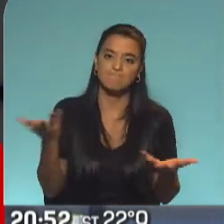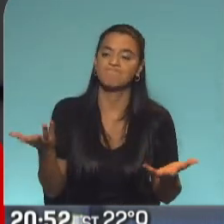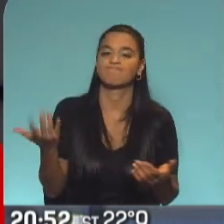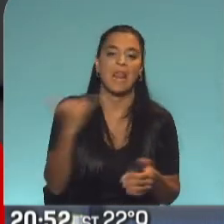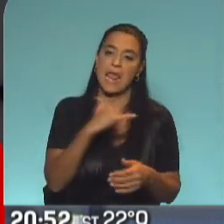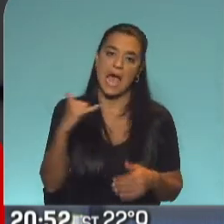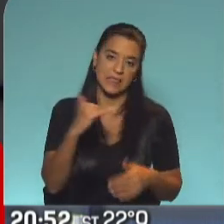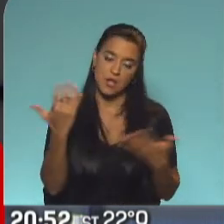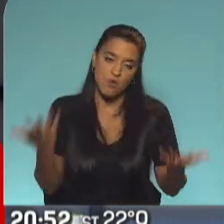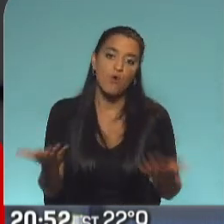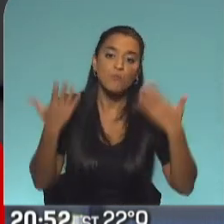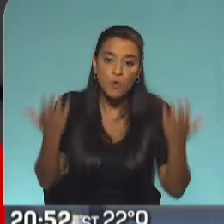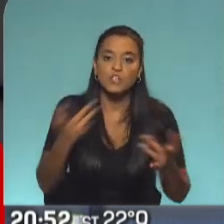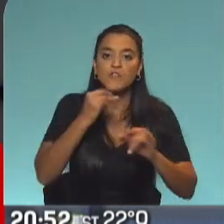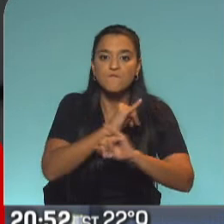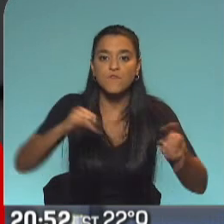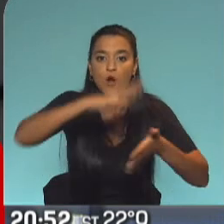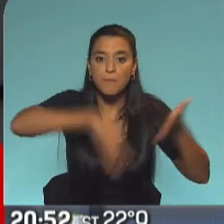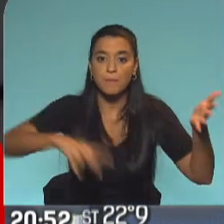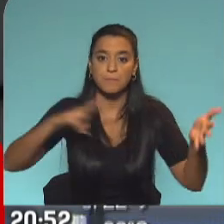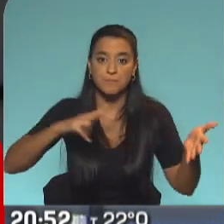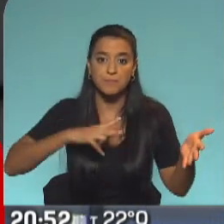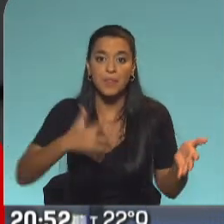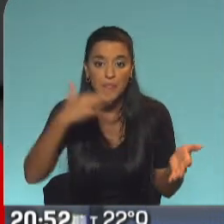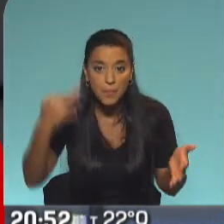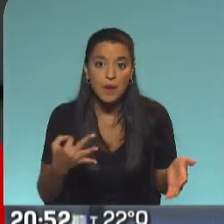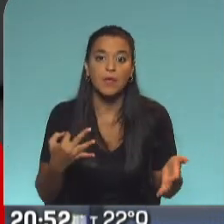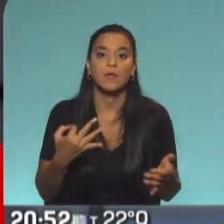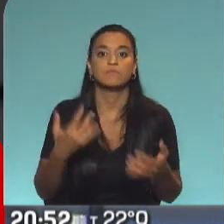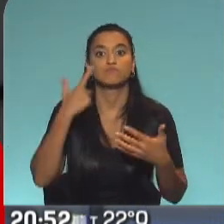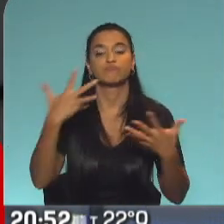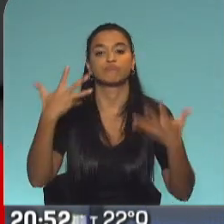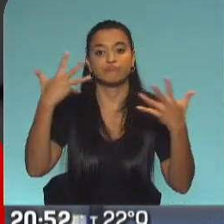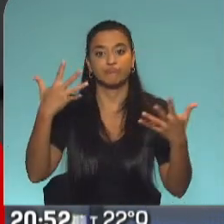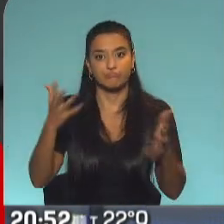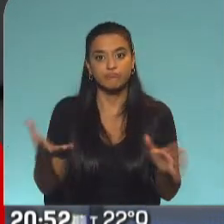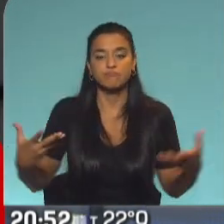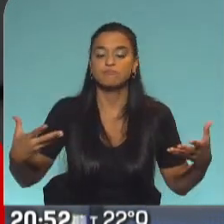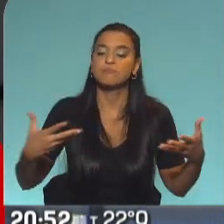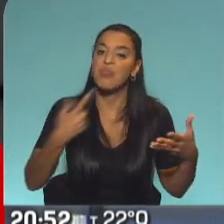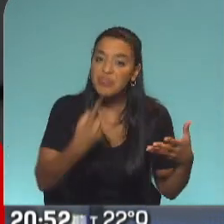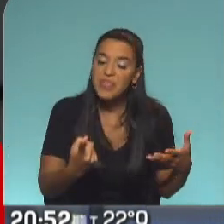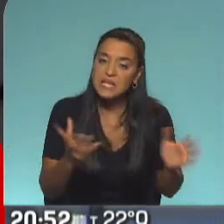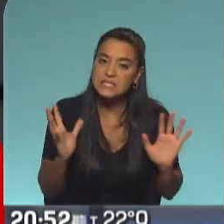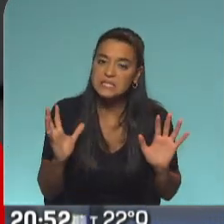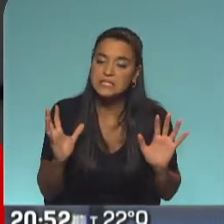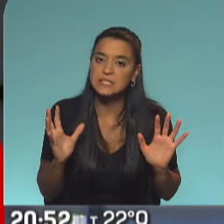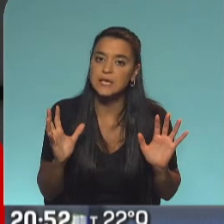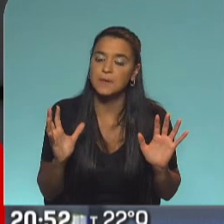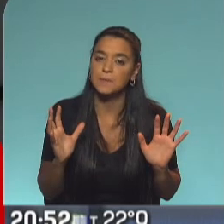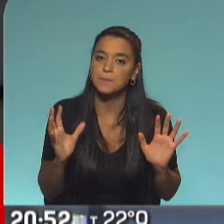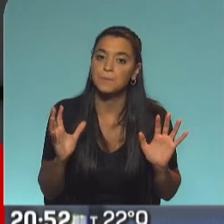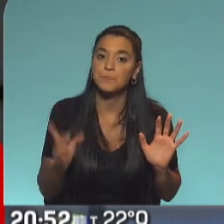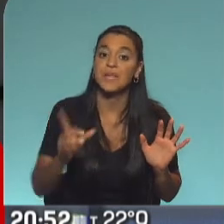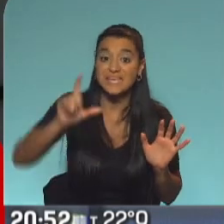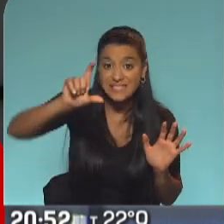negativo claramente, y por eso este informe de una entidad privada, que realmente es bastante reconocida, First Capital Group, indica que